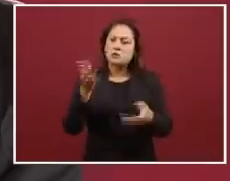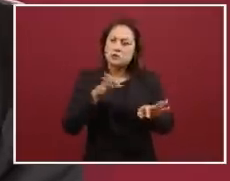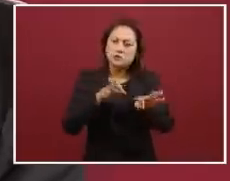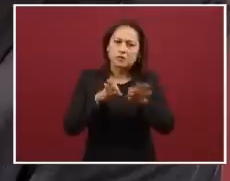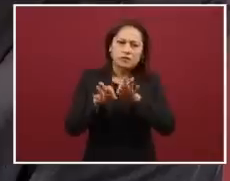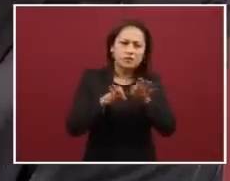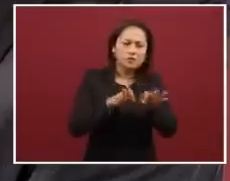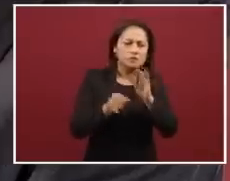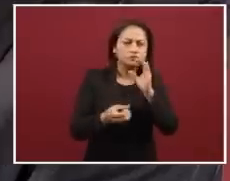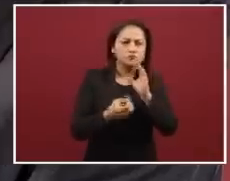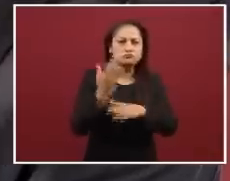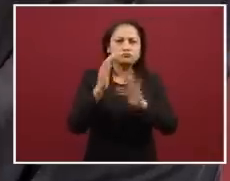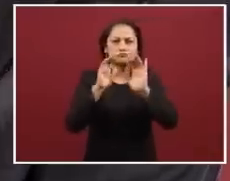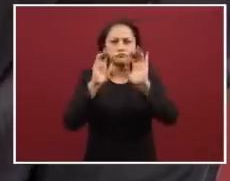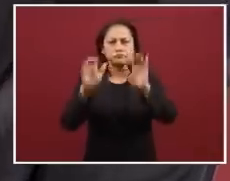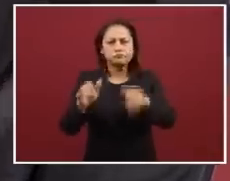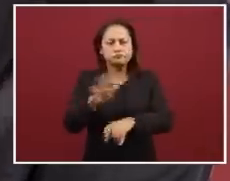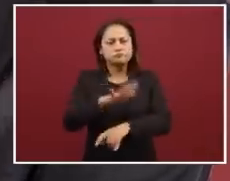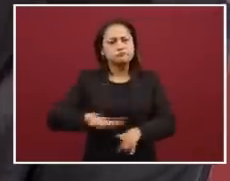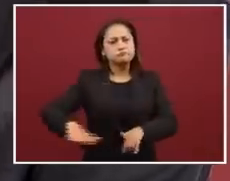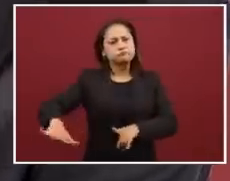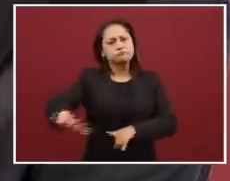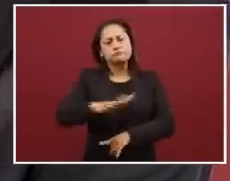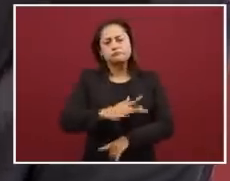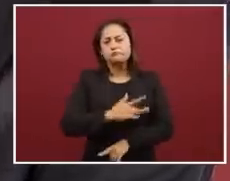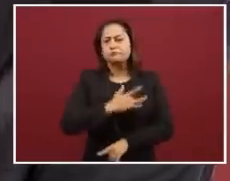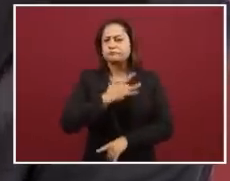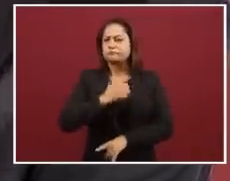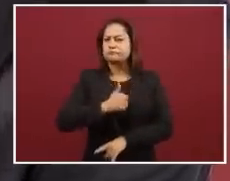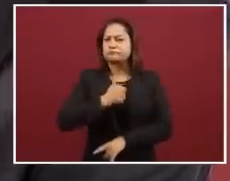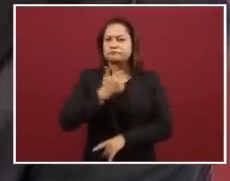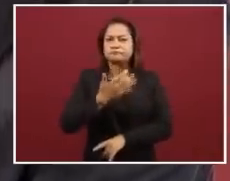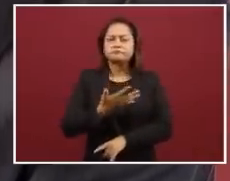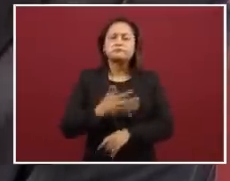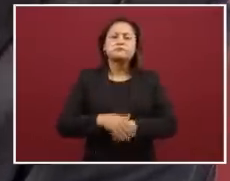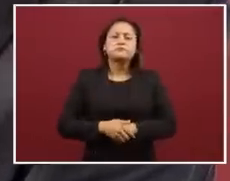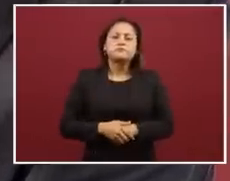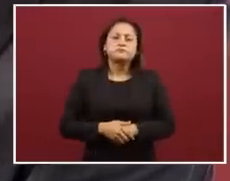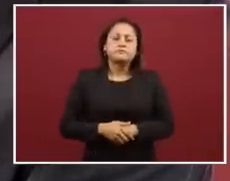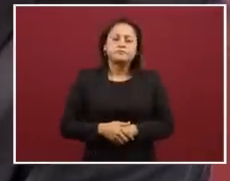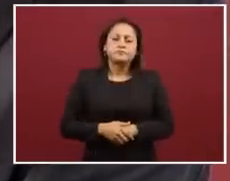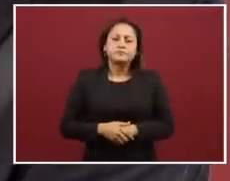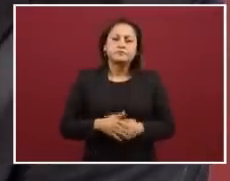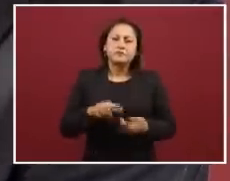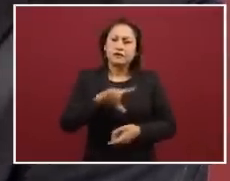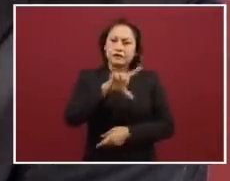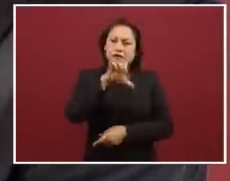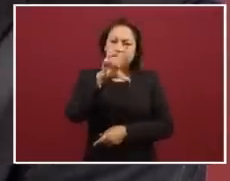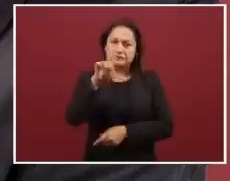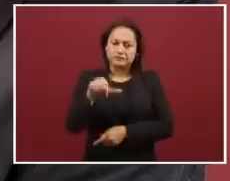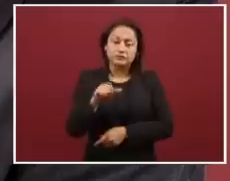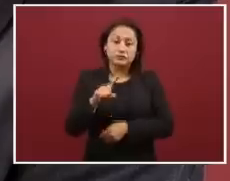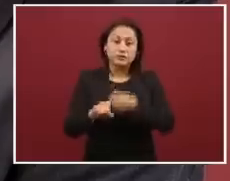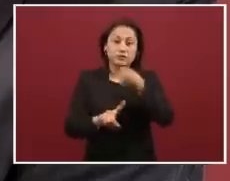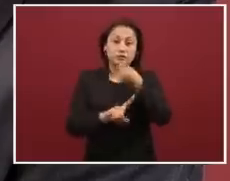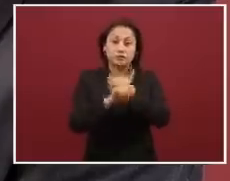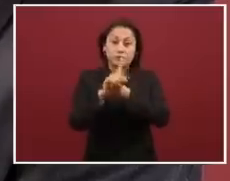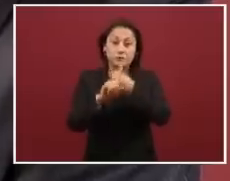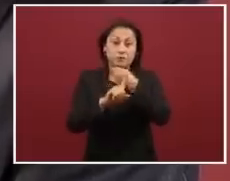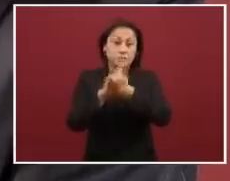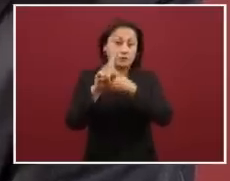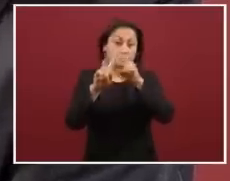bienestar, para que de esta manera se dé una solución de fondo al